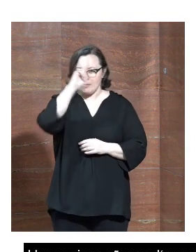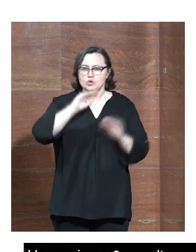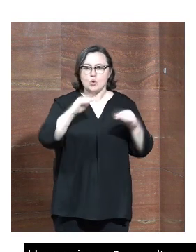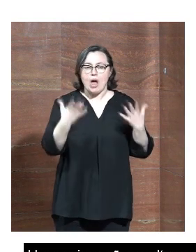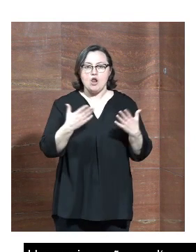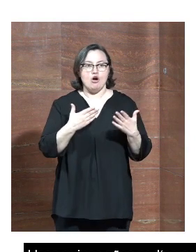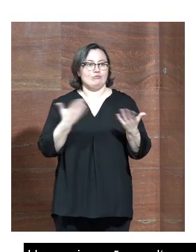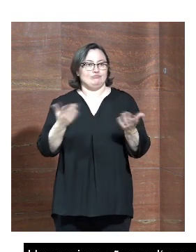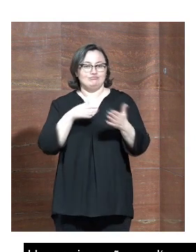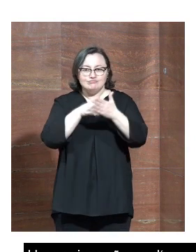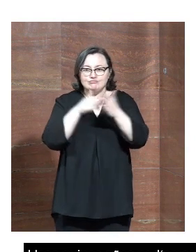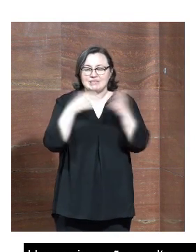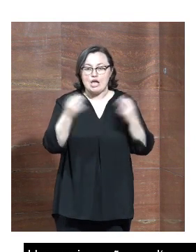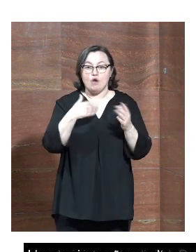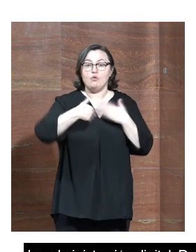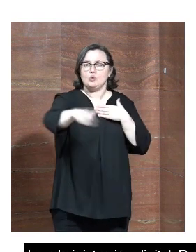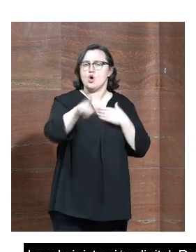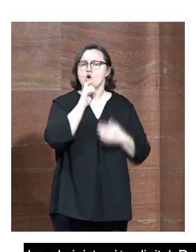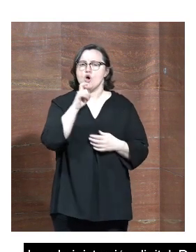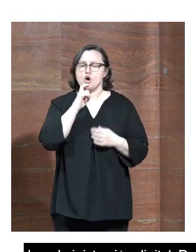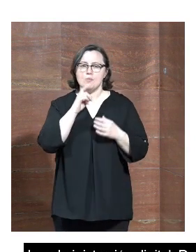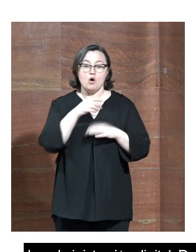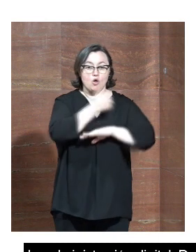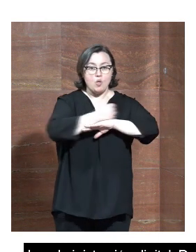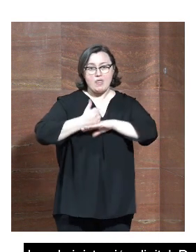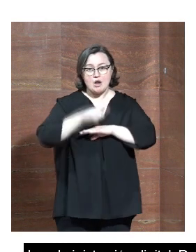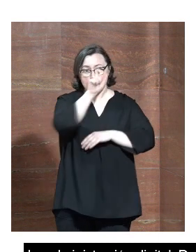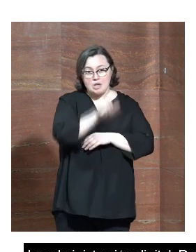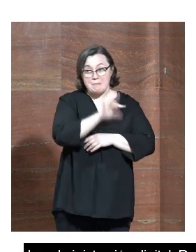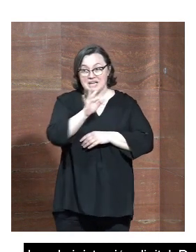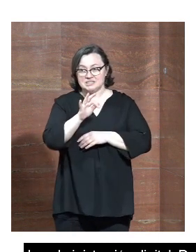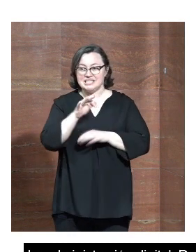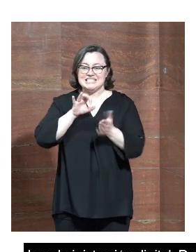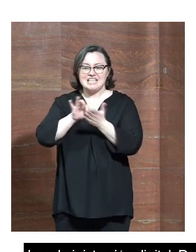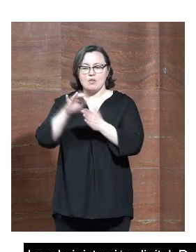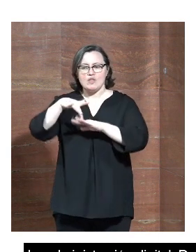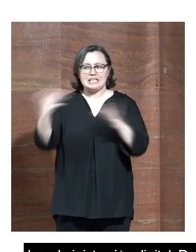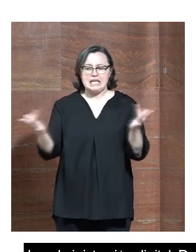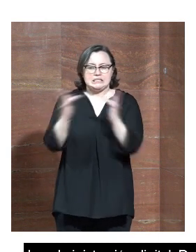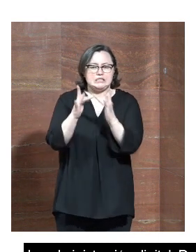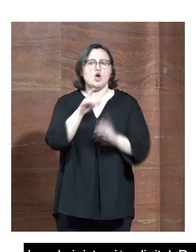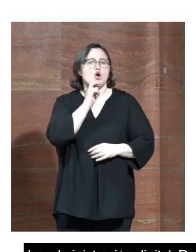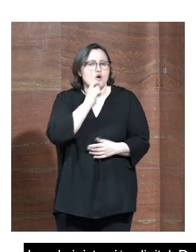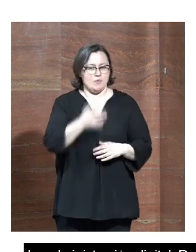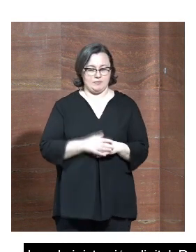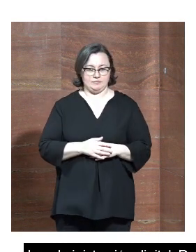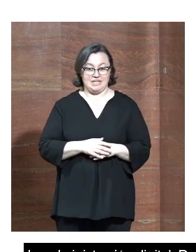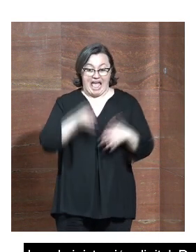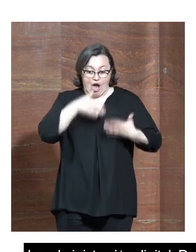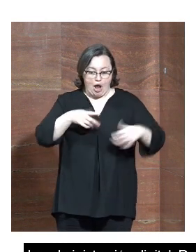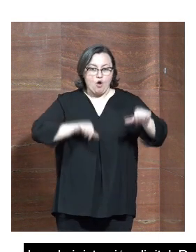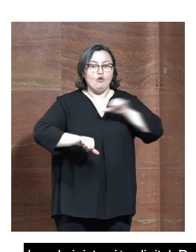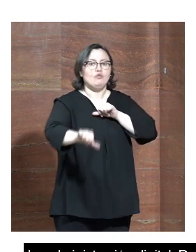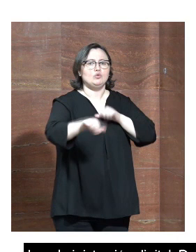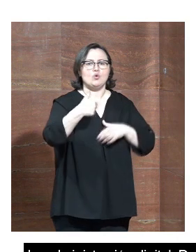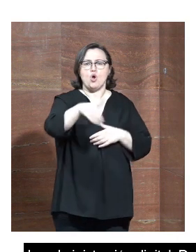preocupaciones encuentran y qué perspectivas ven en la relación del ciudadano con los servicios digitales, los de ahora y los